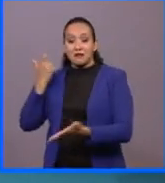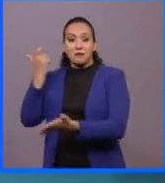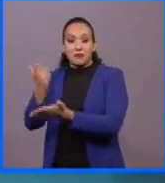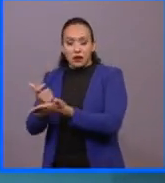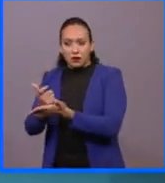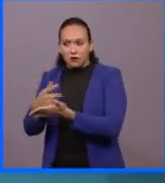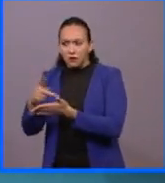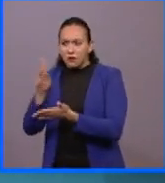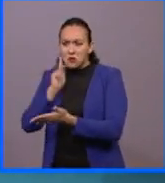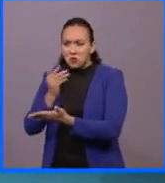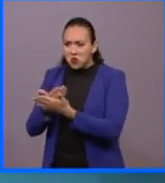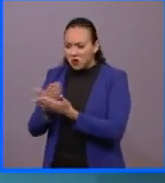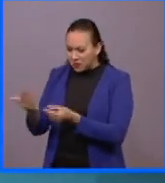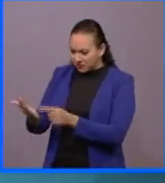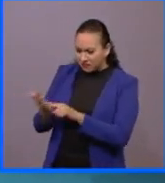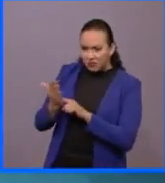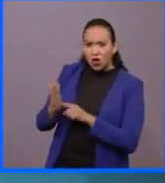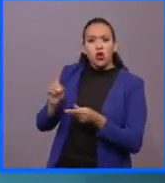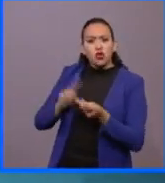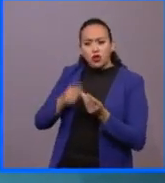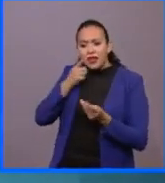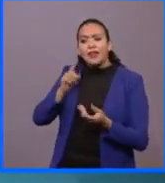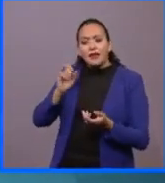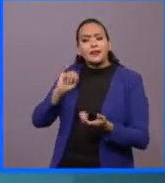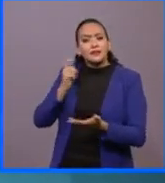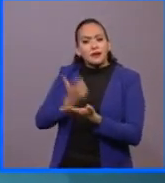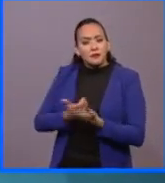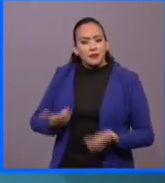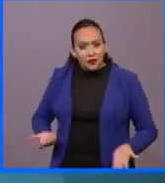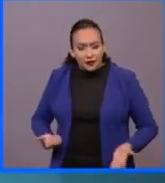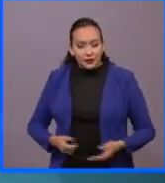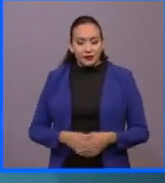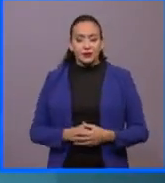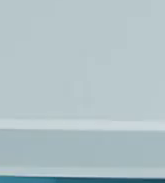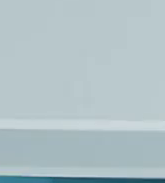correspondiente, lo releva de cumplir con el resto de sus obligaciones en materia de fiscalización.